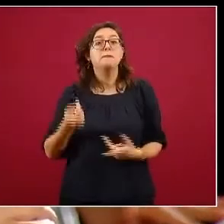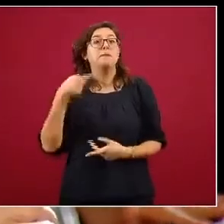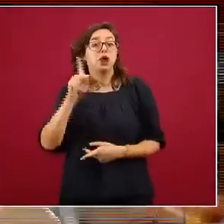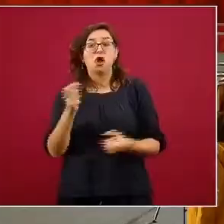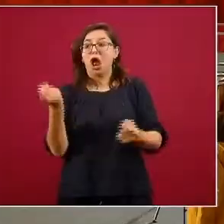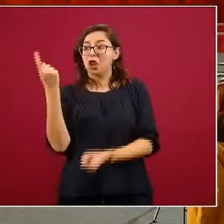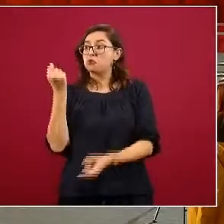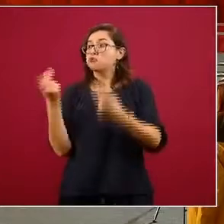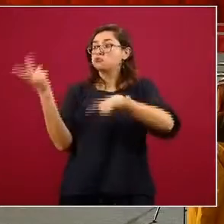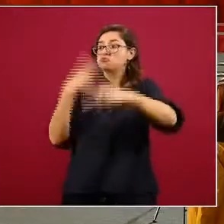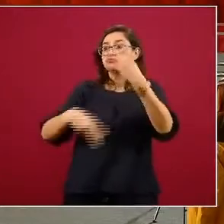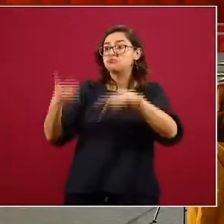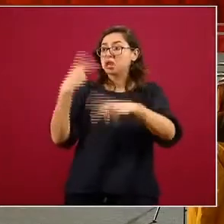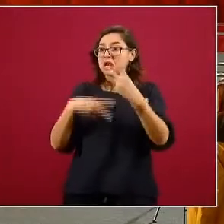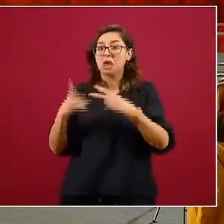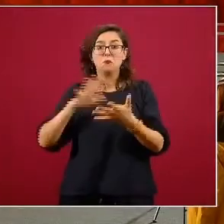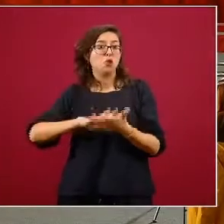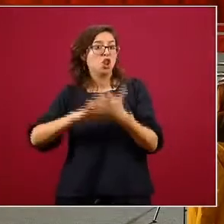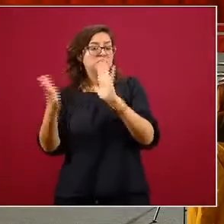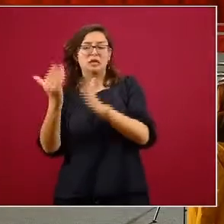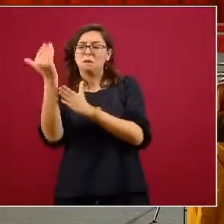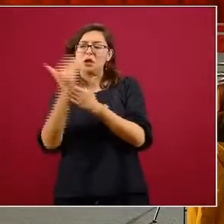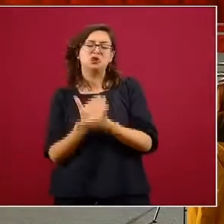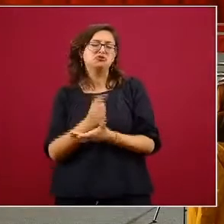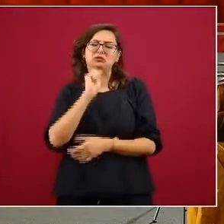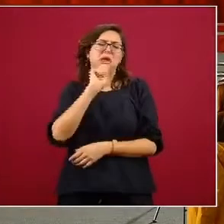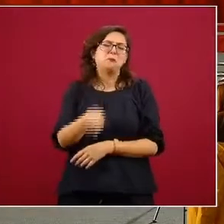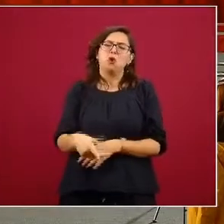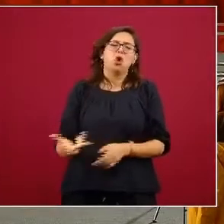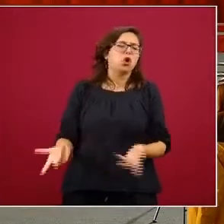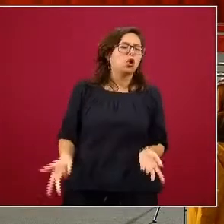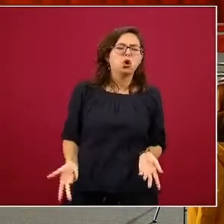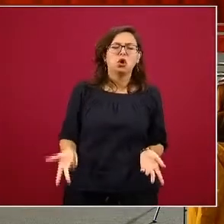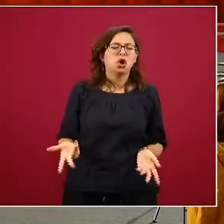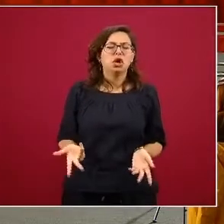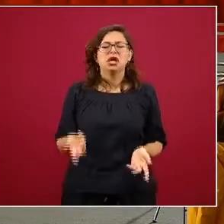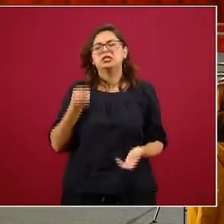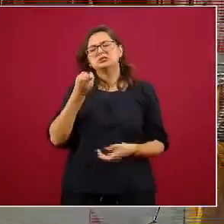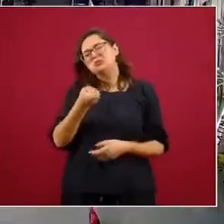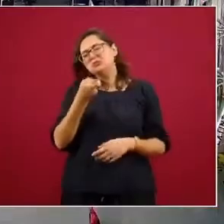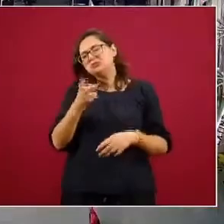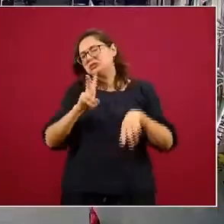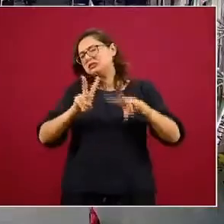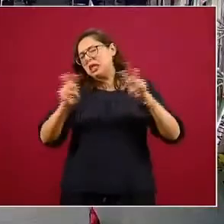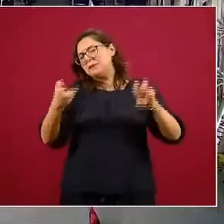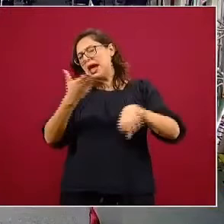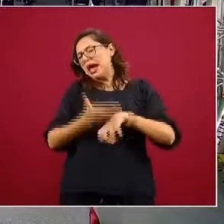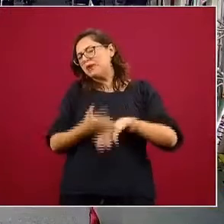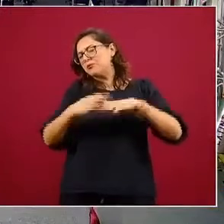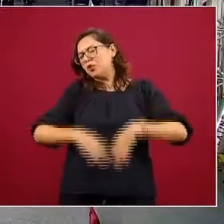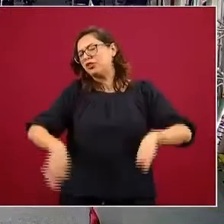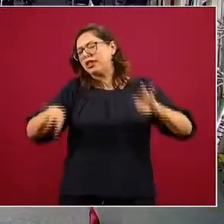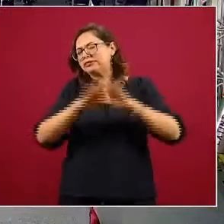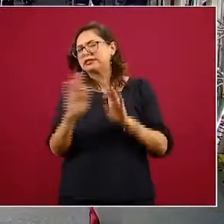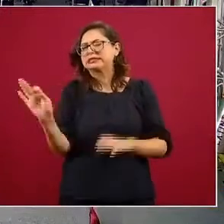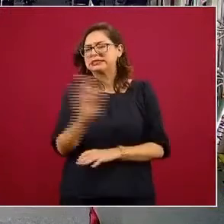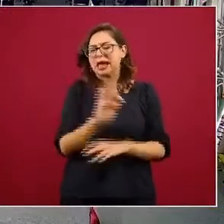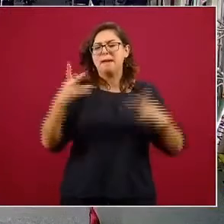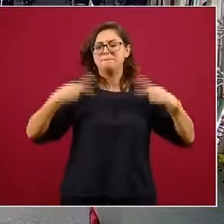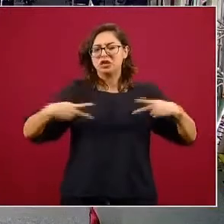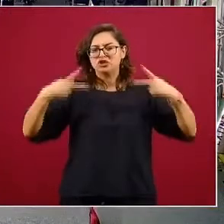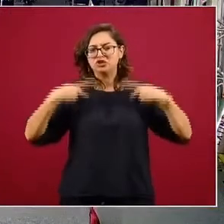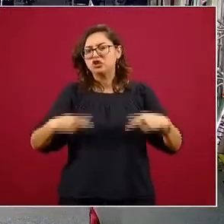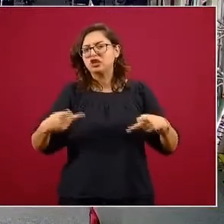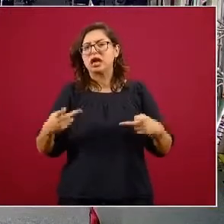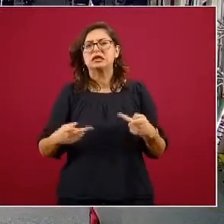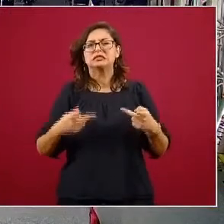índices delictivos. Eso ya se ha publicado. Quiero saber si eso es un asunto relevante, de fondo, si ha faltado gente